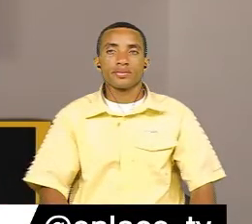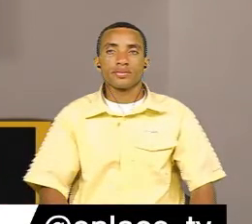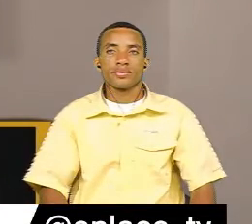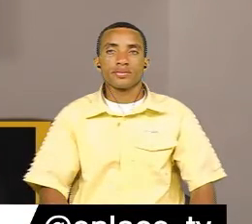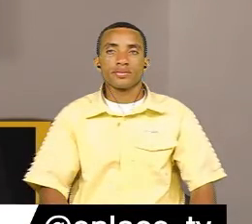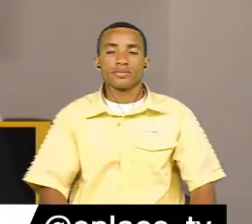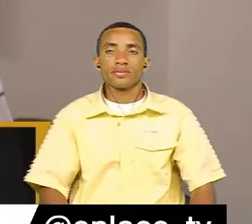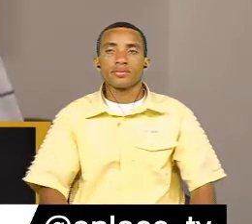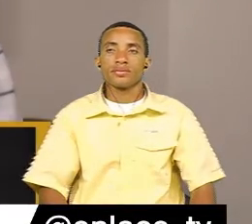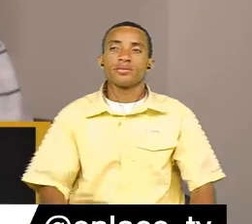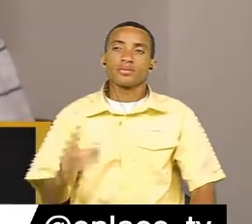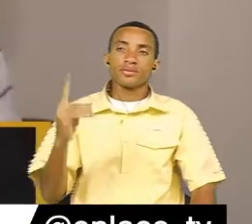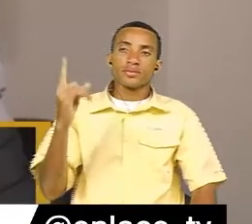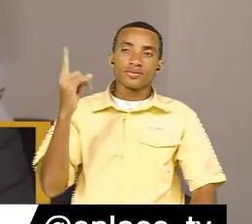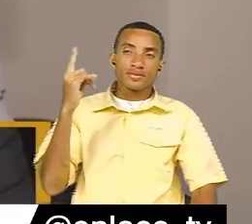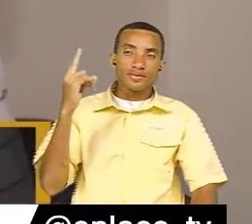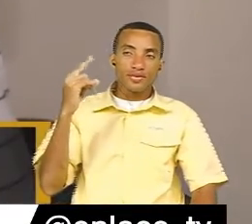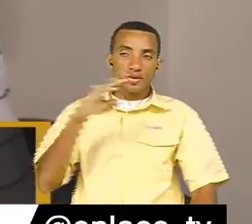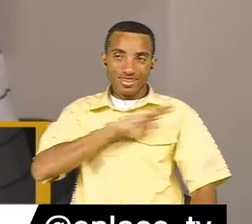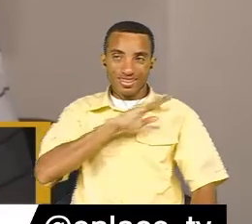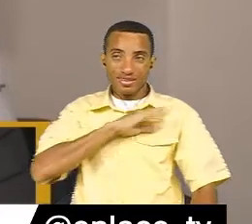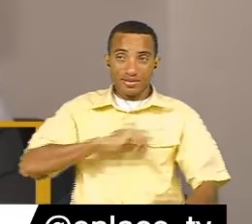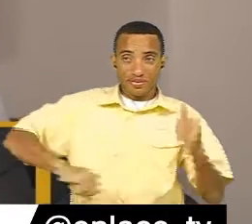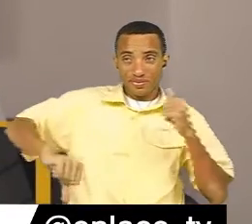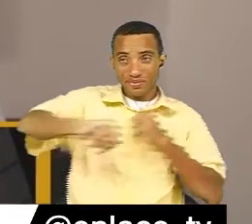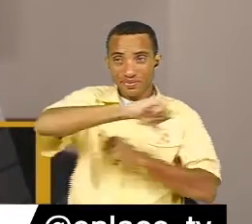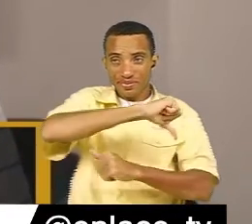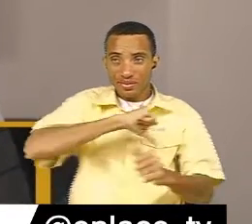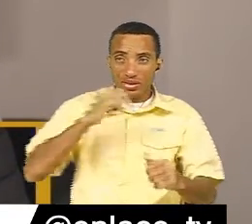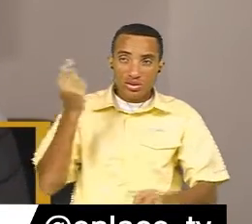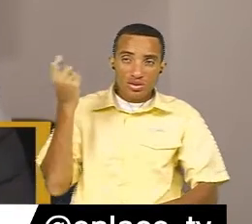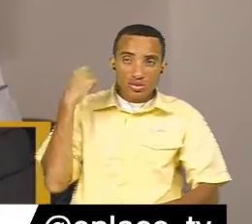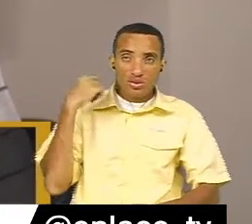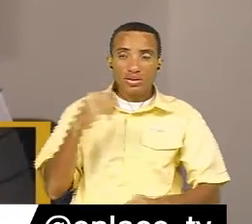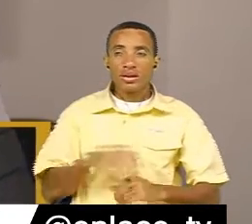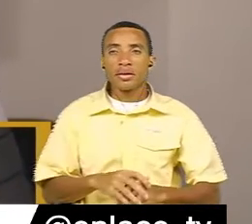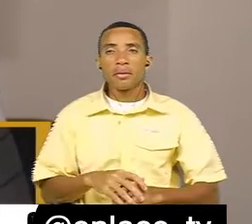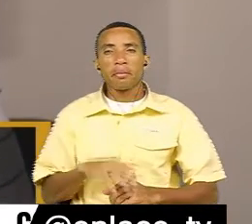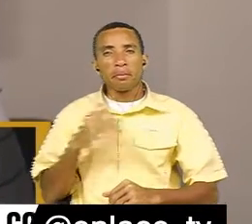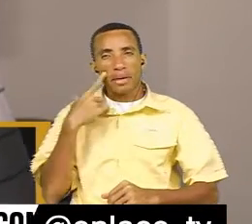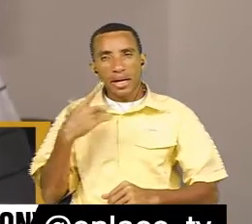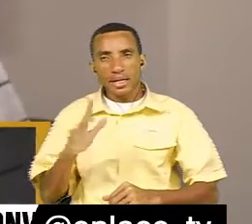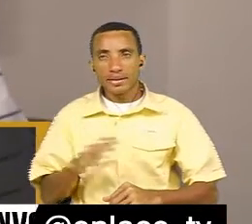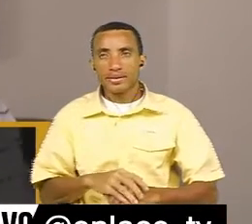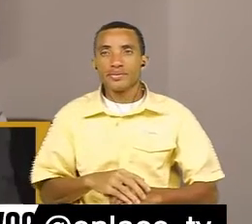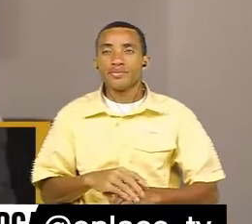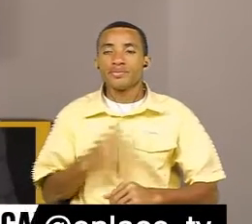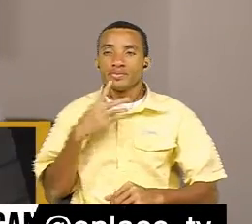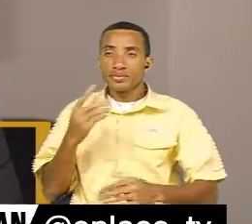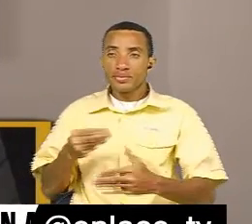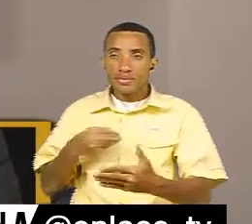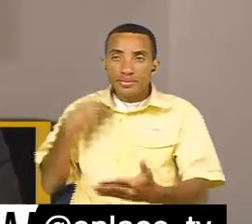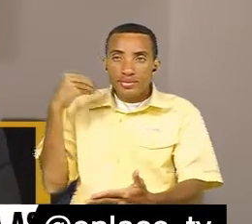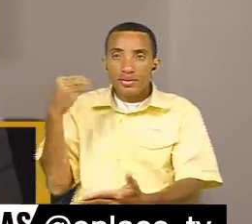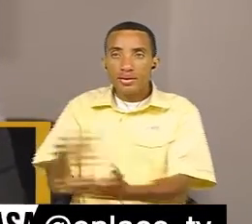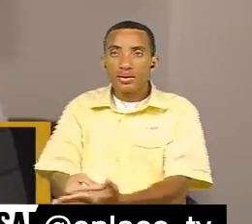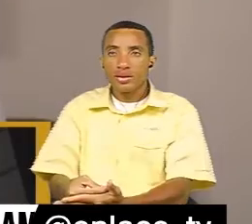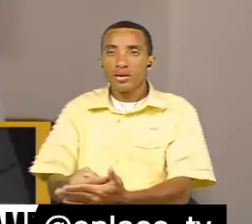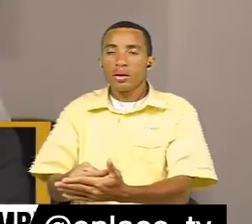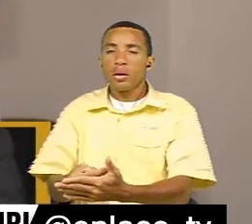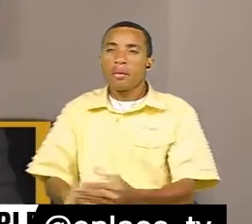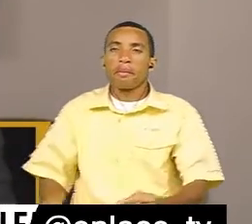administración pasada, por algún motivo, la administración municipal le pagó más